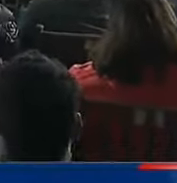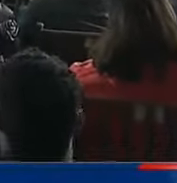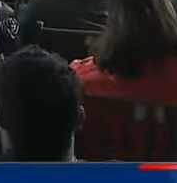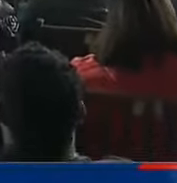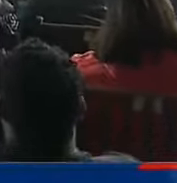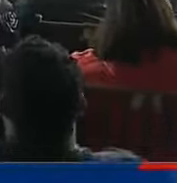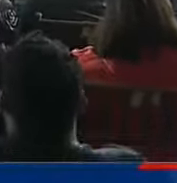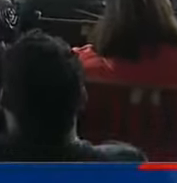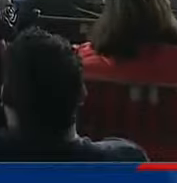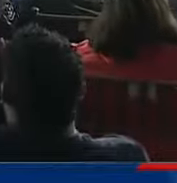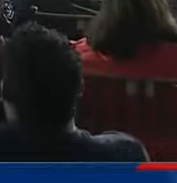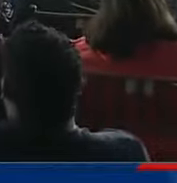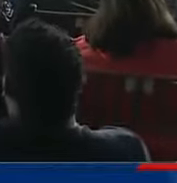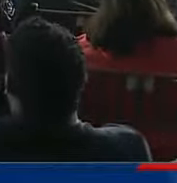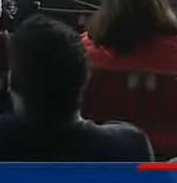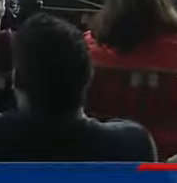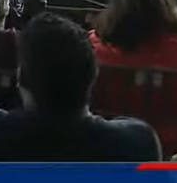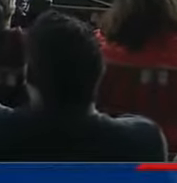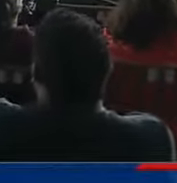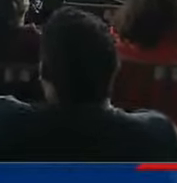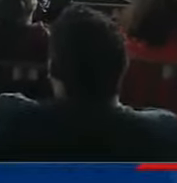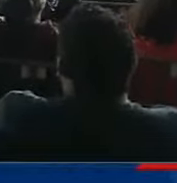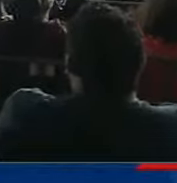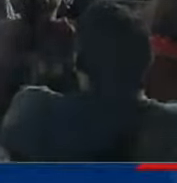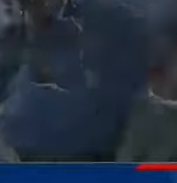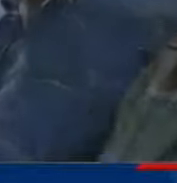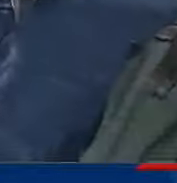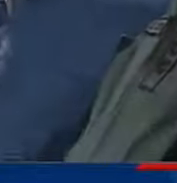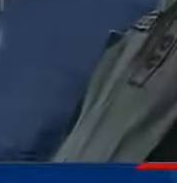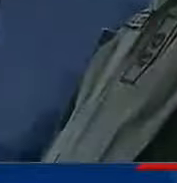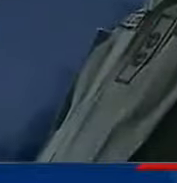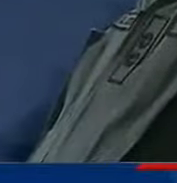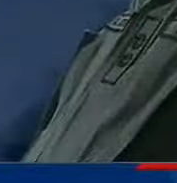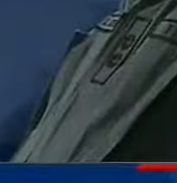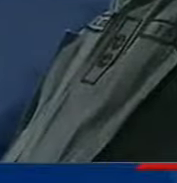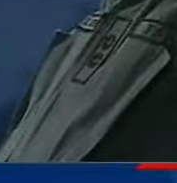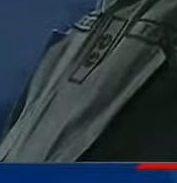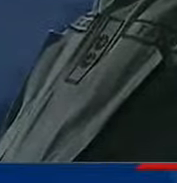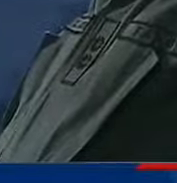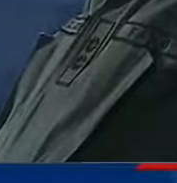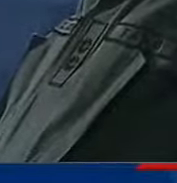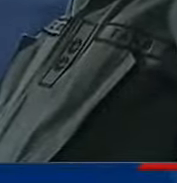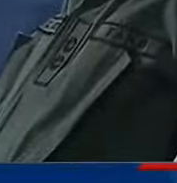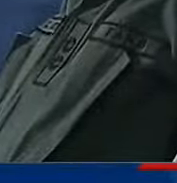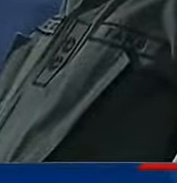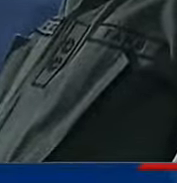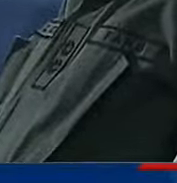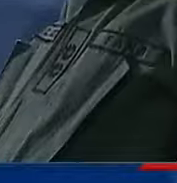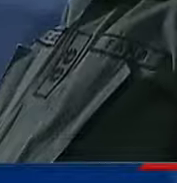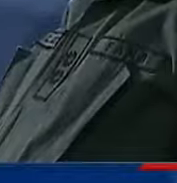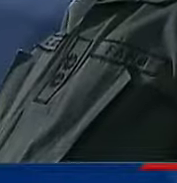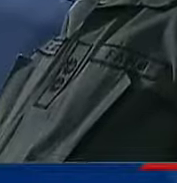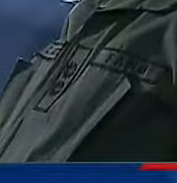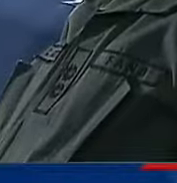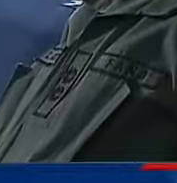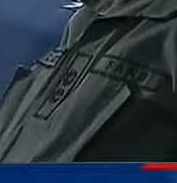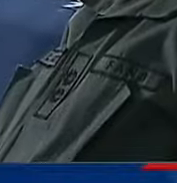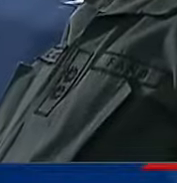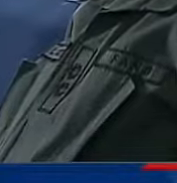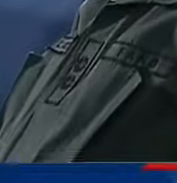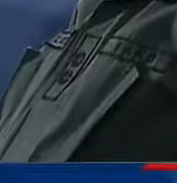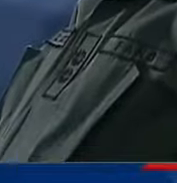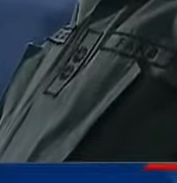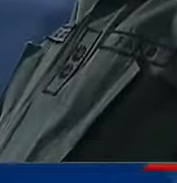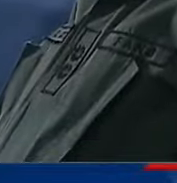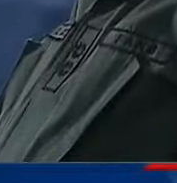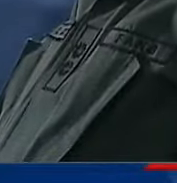país en ser innovador, en capacidades científicas de lo que llamamos la ciencia aplicada. De tal manera, presidente, que esta semana es una buena noticia porque